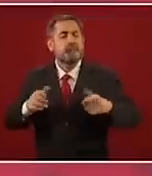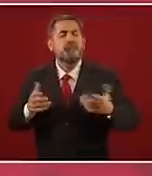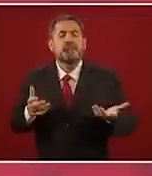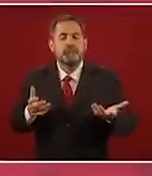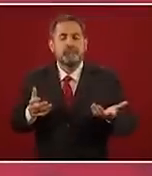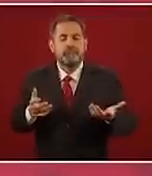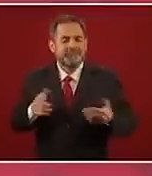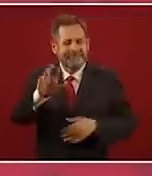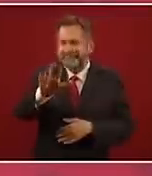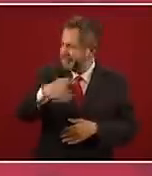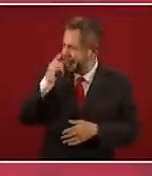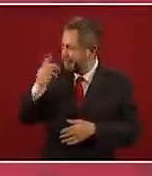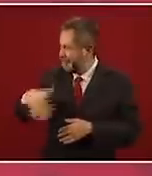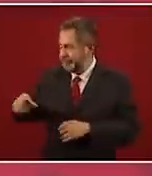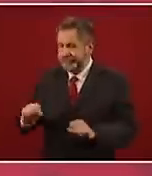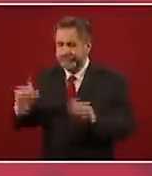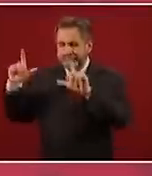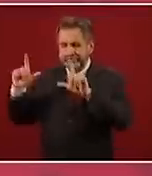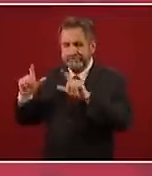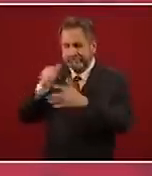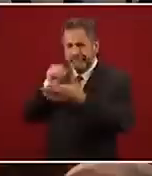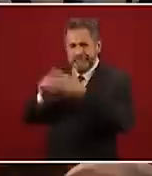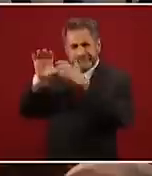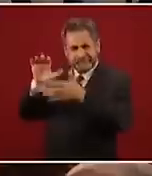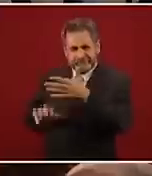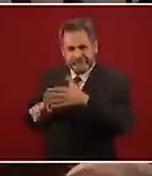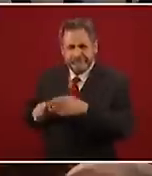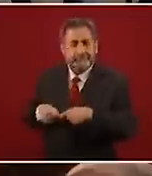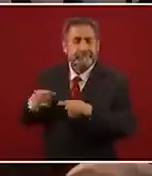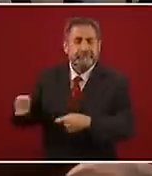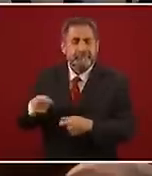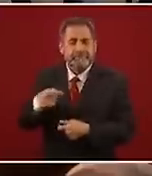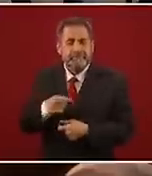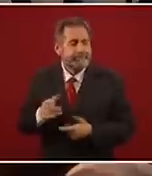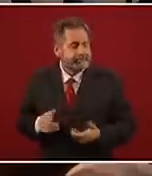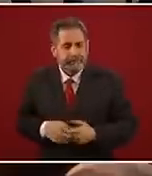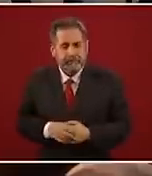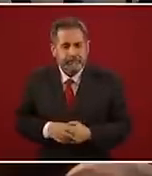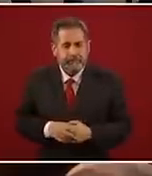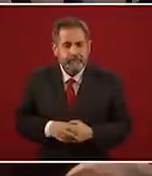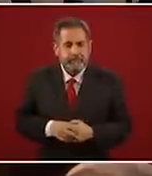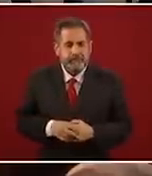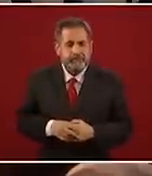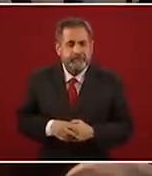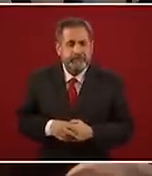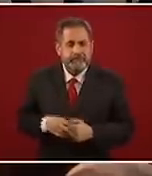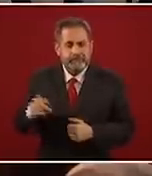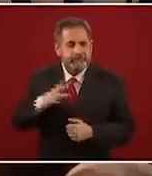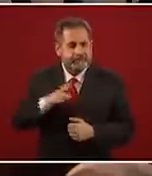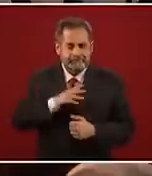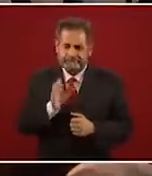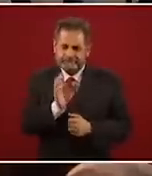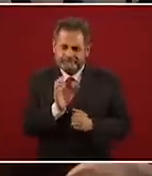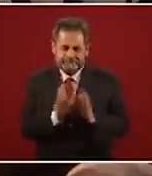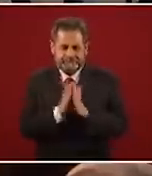a ver si un día ponemos un fragmento de la carta, está en uno de los tomos